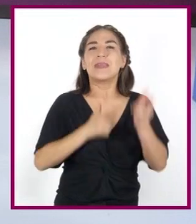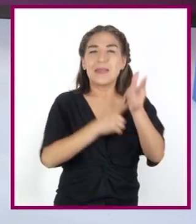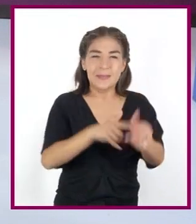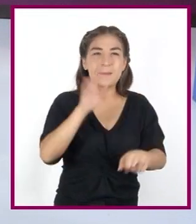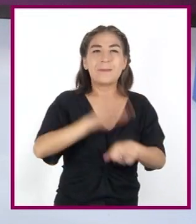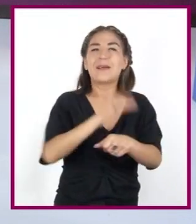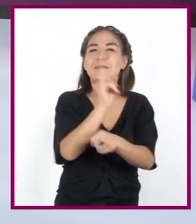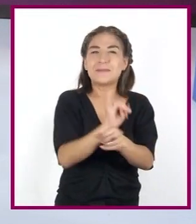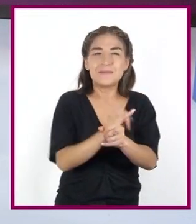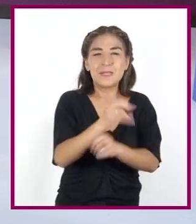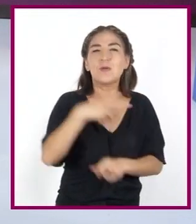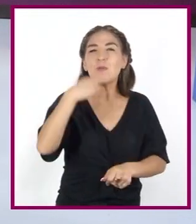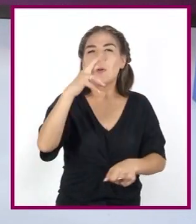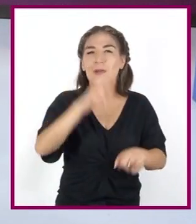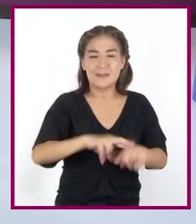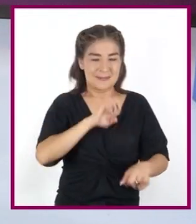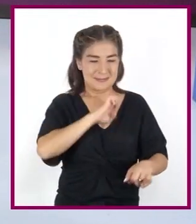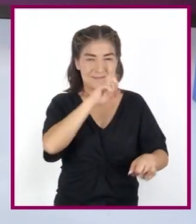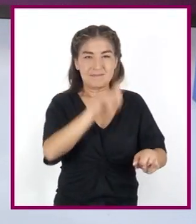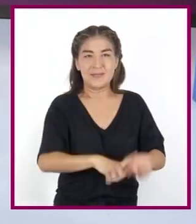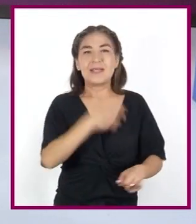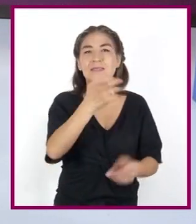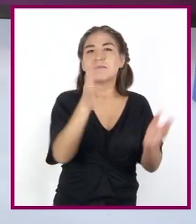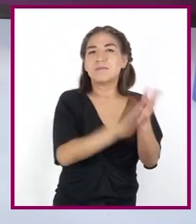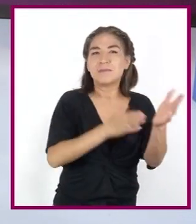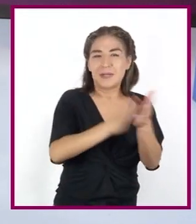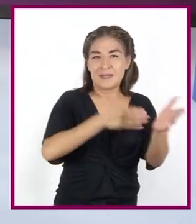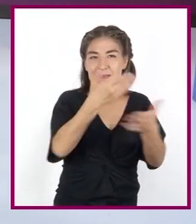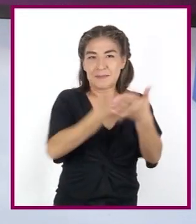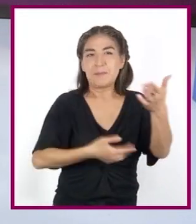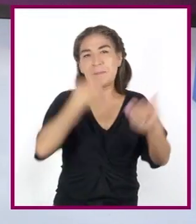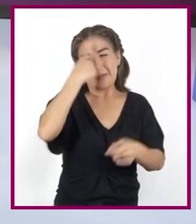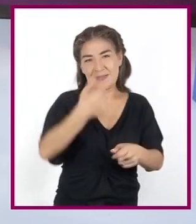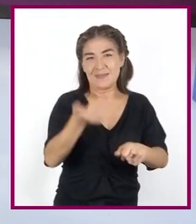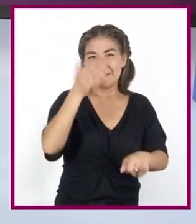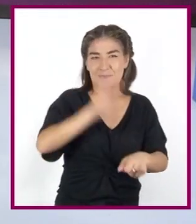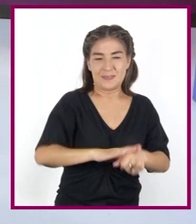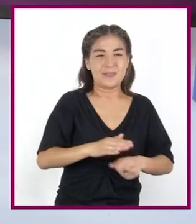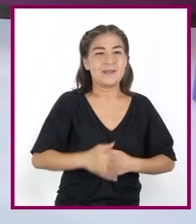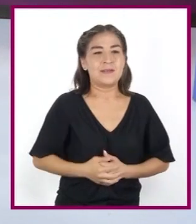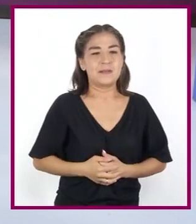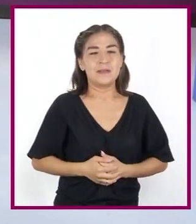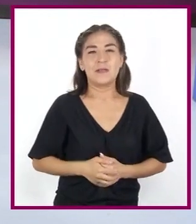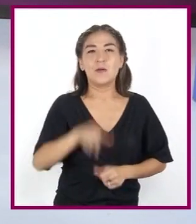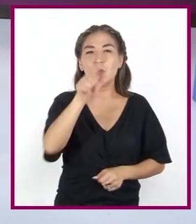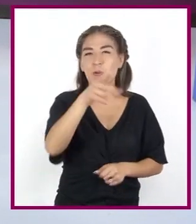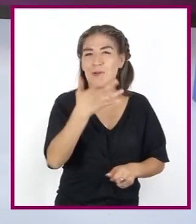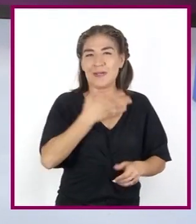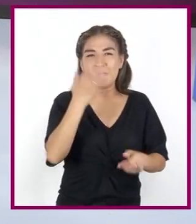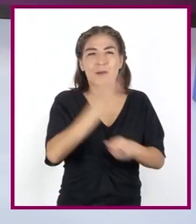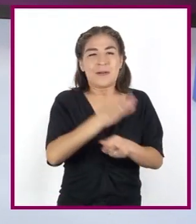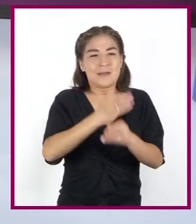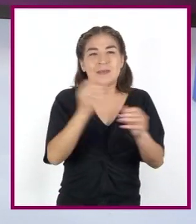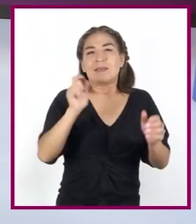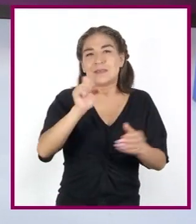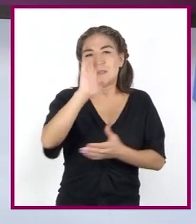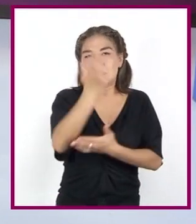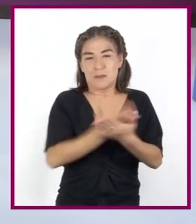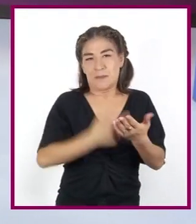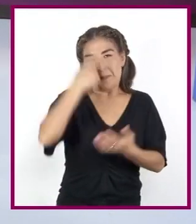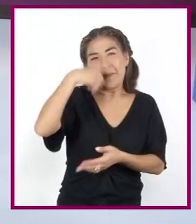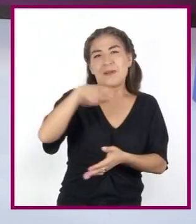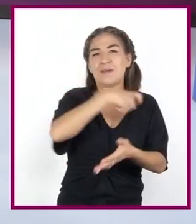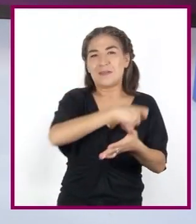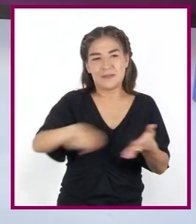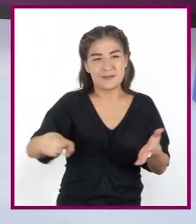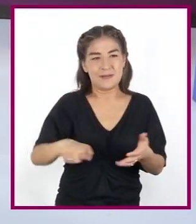explorando el vocabulario especializado en documentos administrativos. Aquí tenemos un fragmento de un contrato de